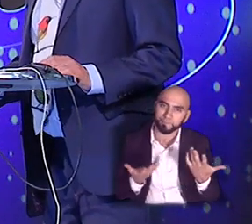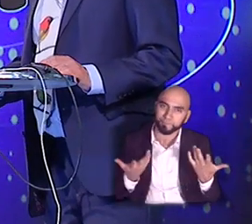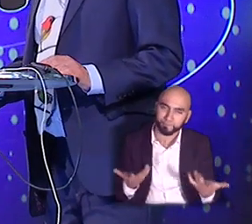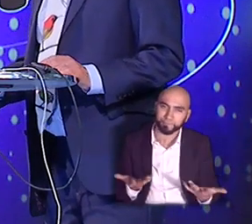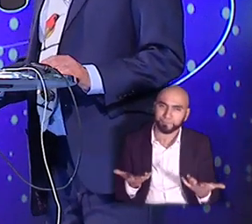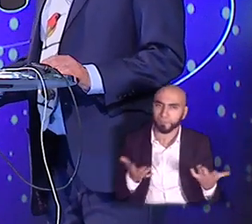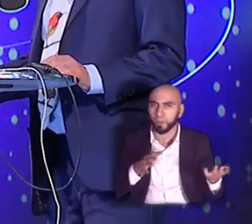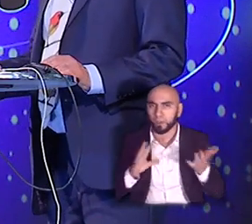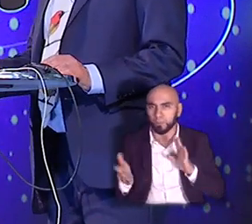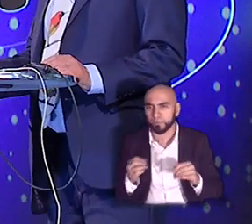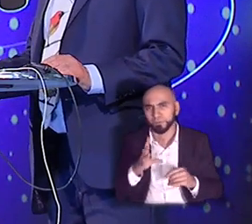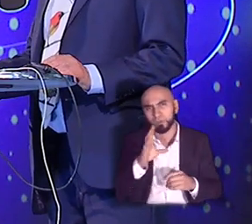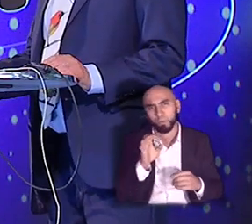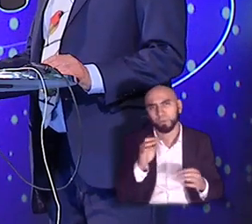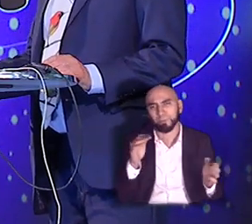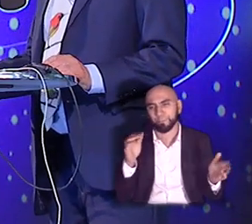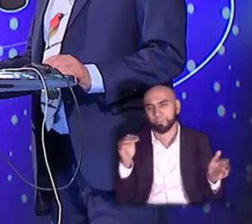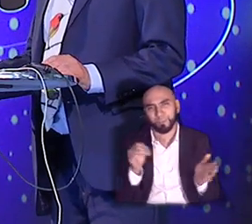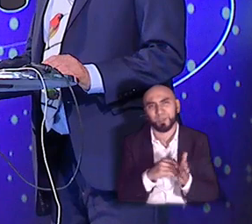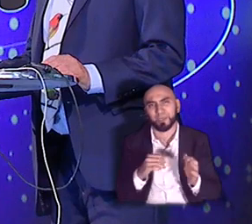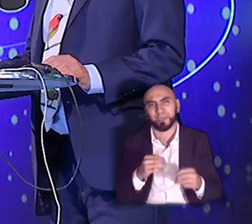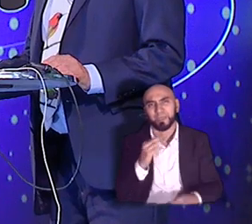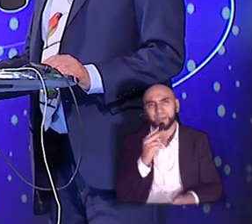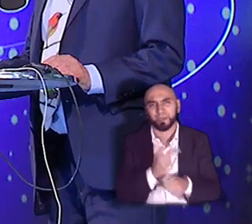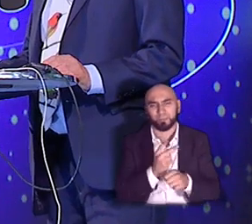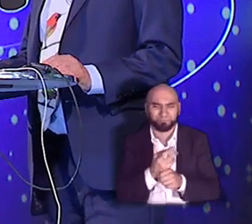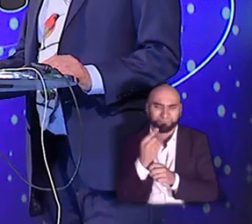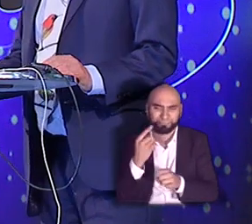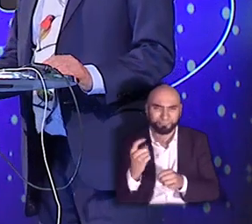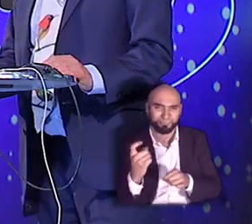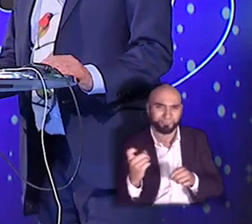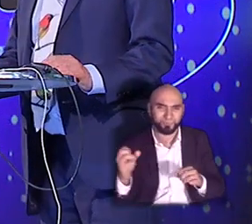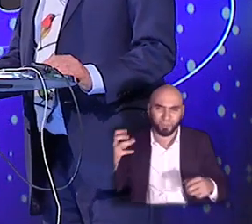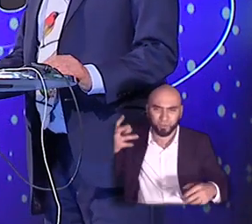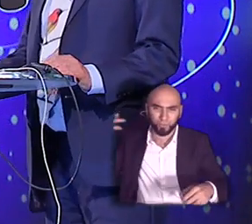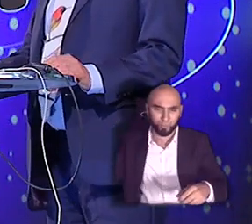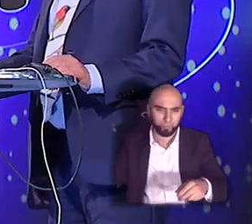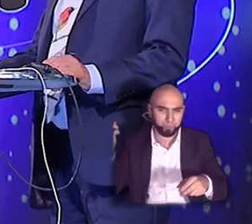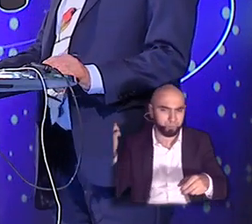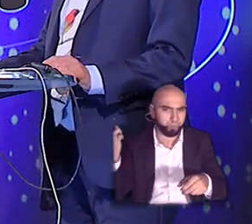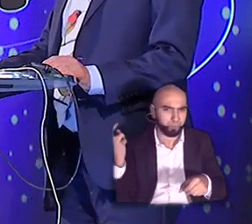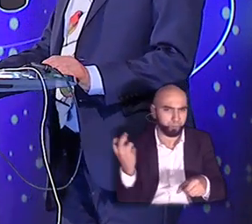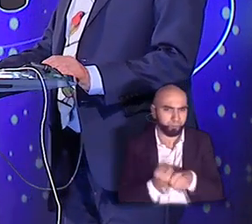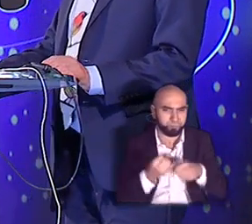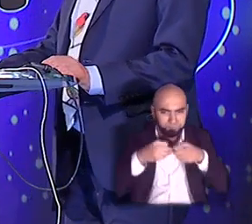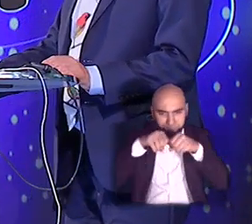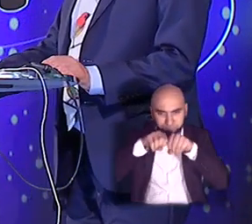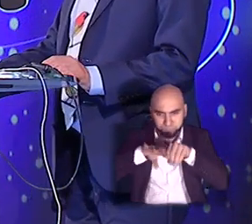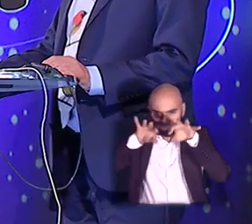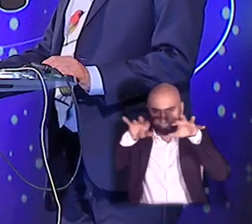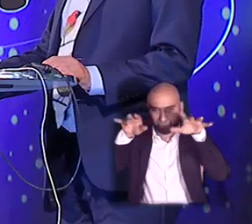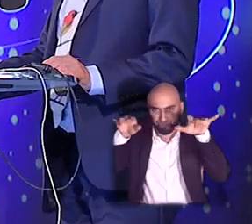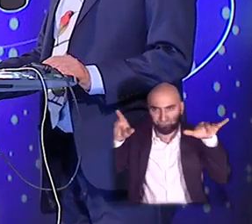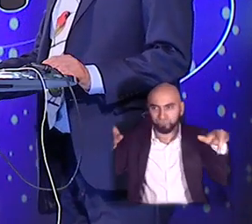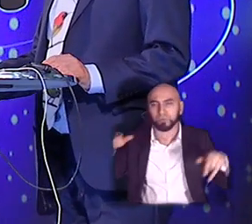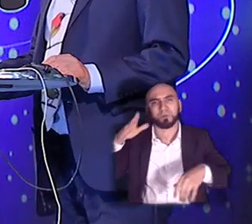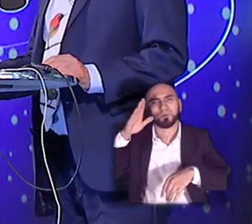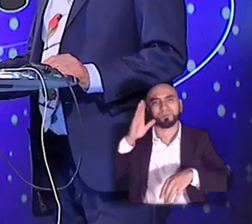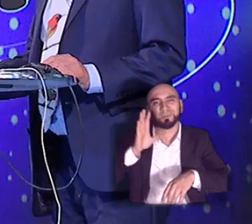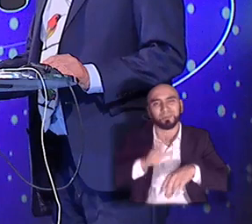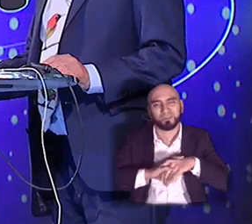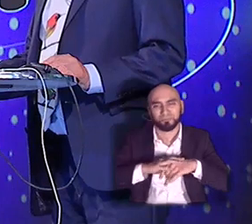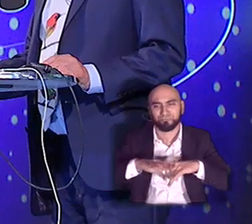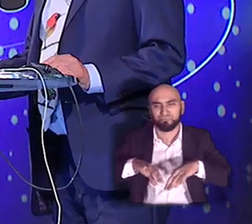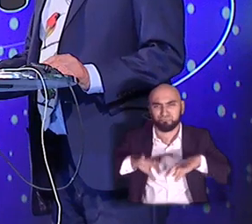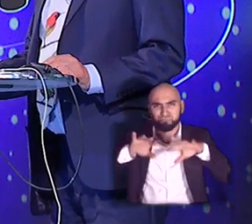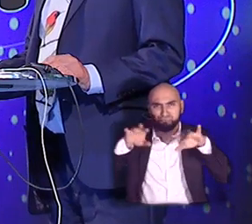50 miles de kilómetros por hora. La energía liberada en la forma de calor y olas de choque era equivalente a millones